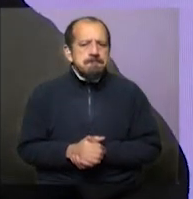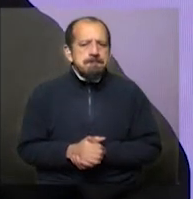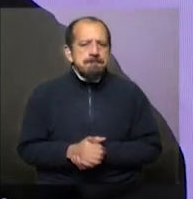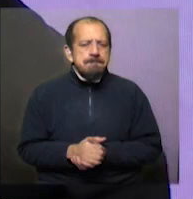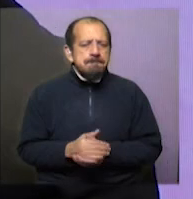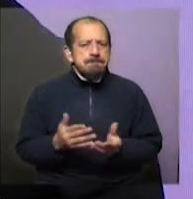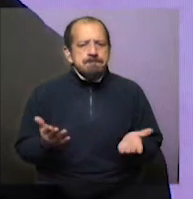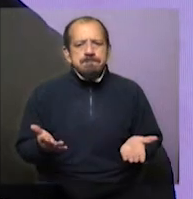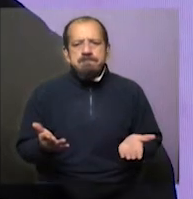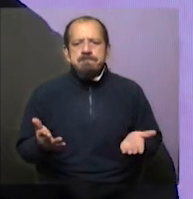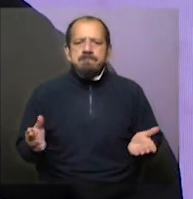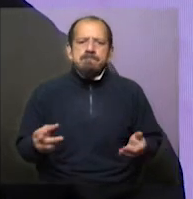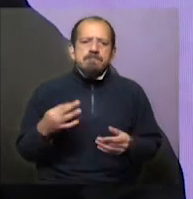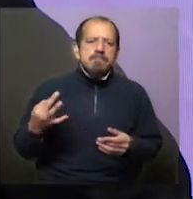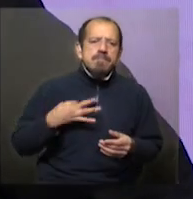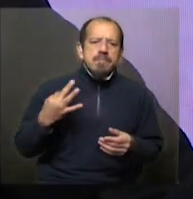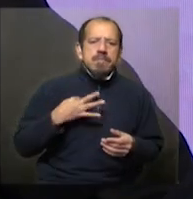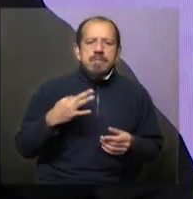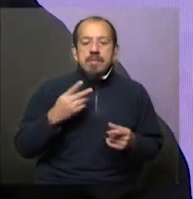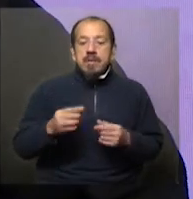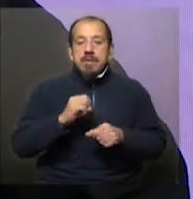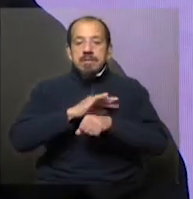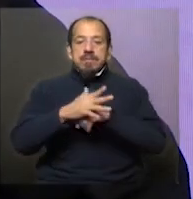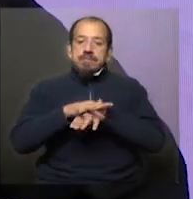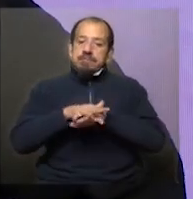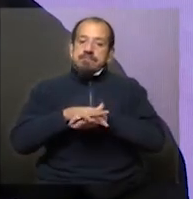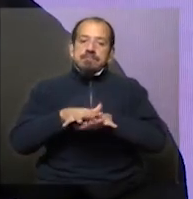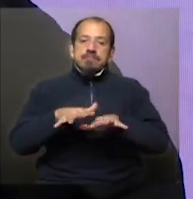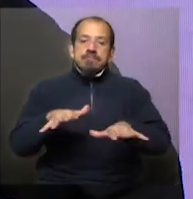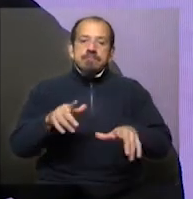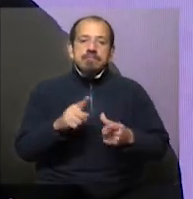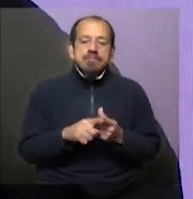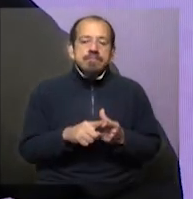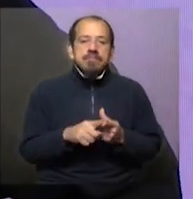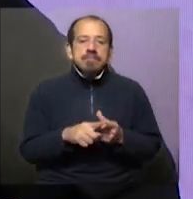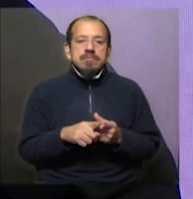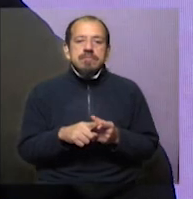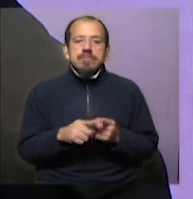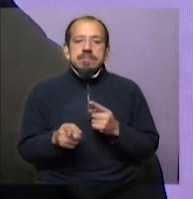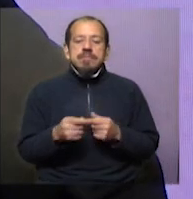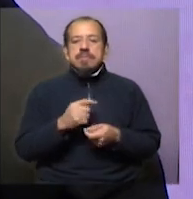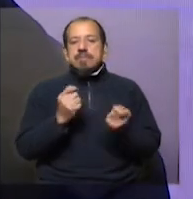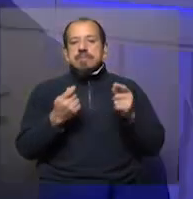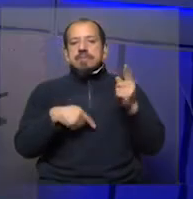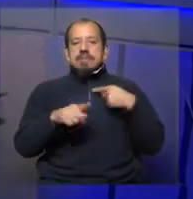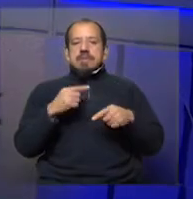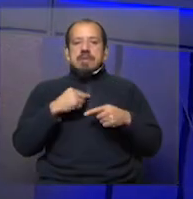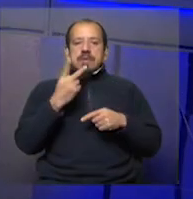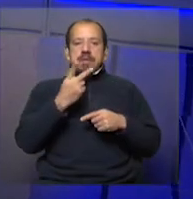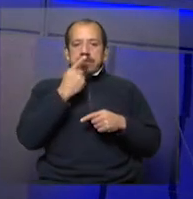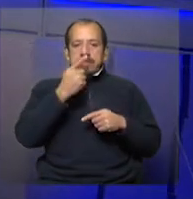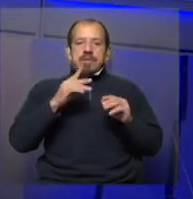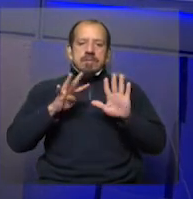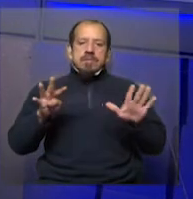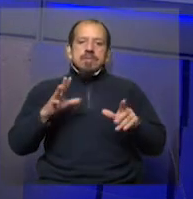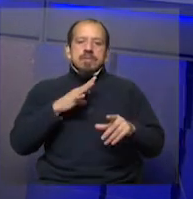ya son varios años, bueno, tuvimos la pandemia y eso nos cambió, pero 2019